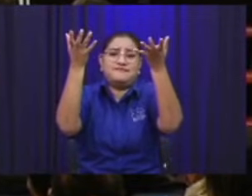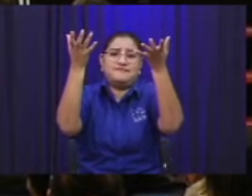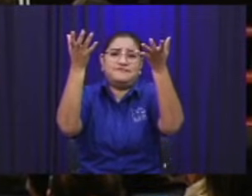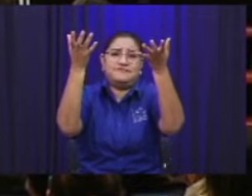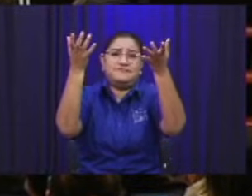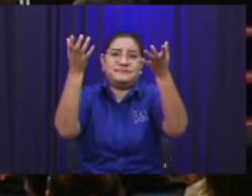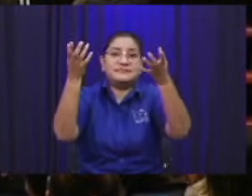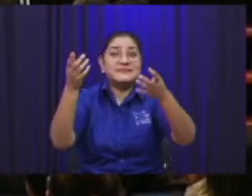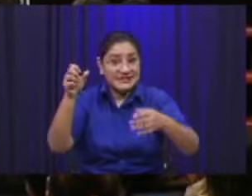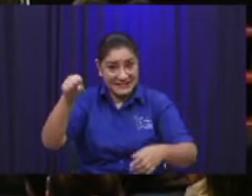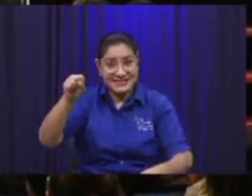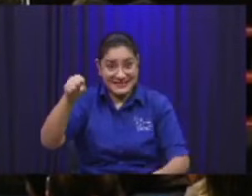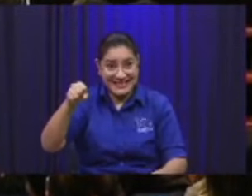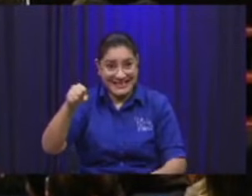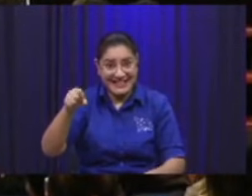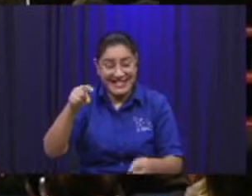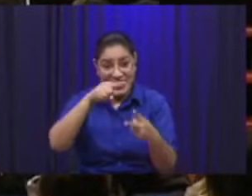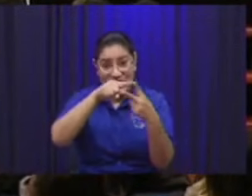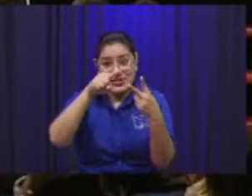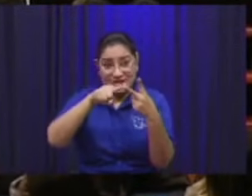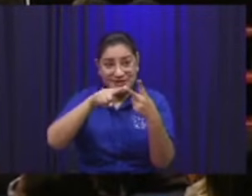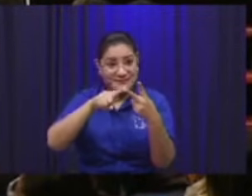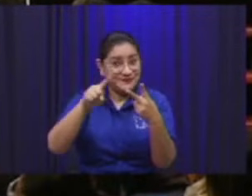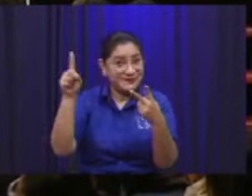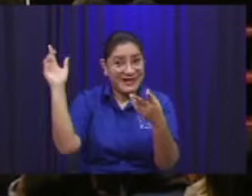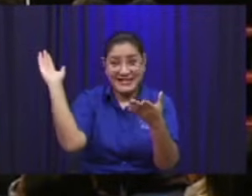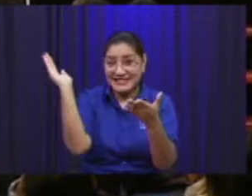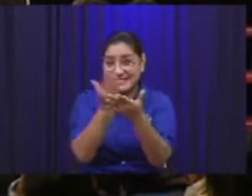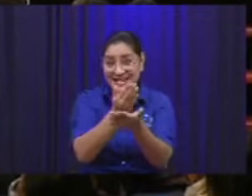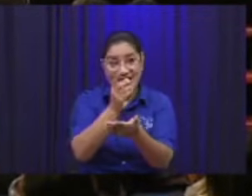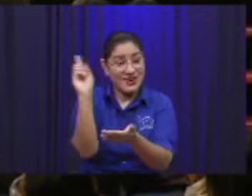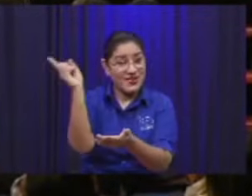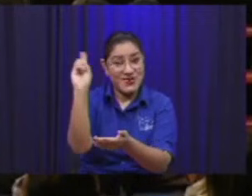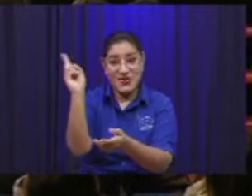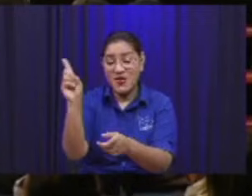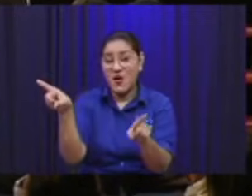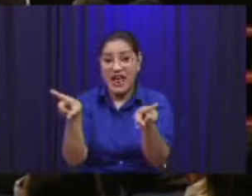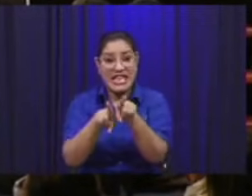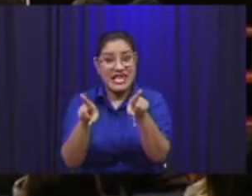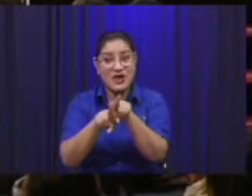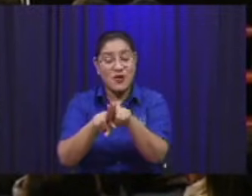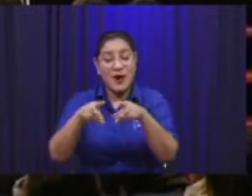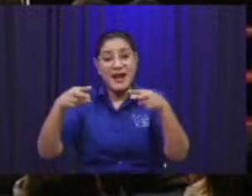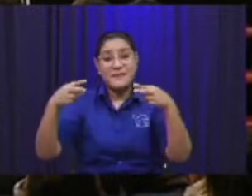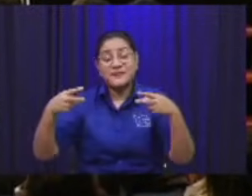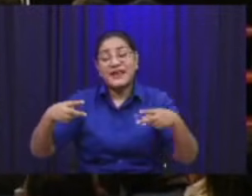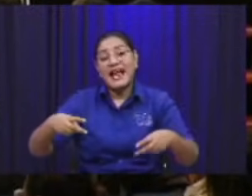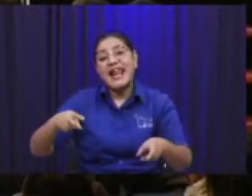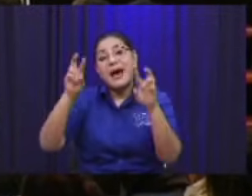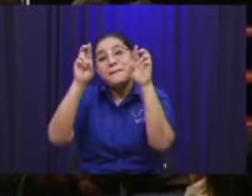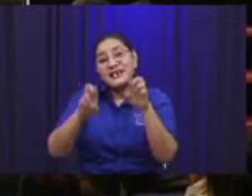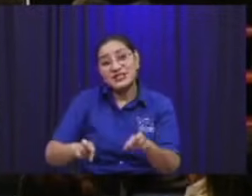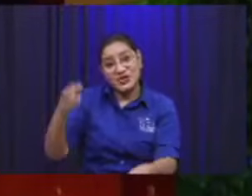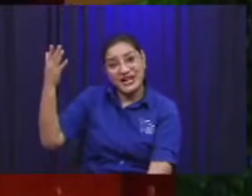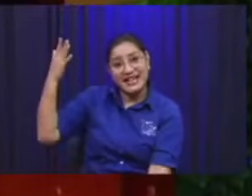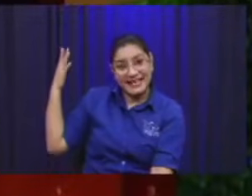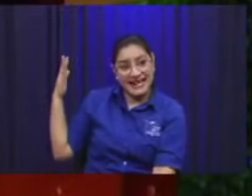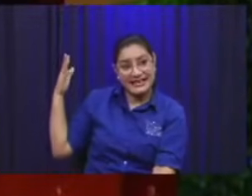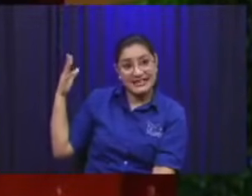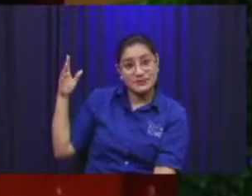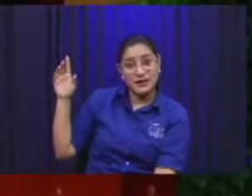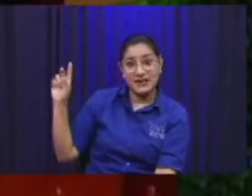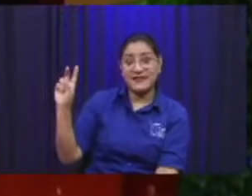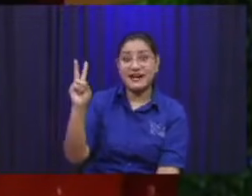literalmente porque ella ya no va a poder ser la misma persona que era ahora ya no ya no va a ser una sola